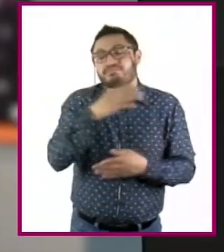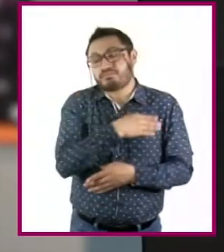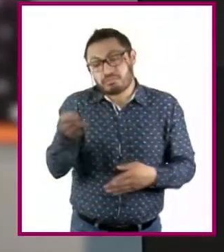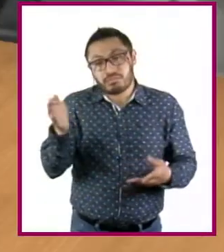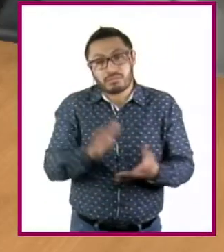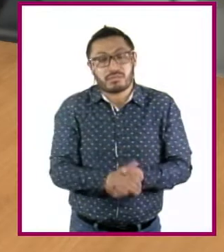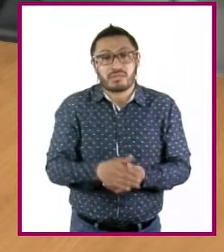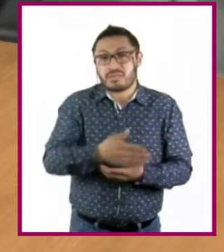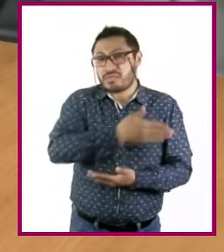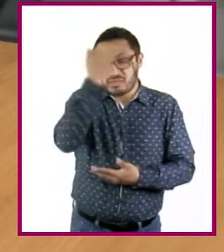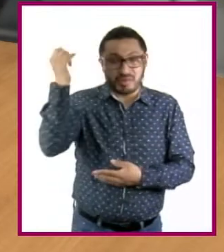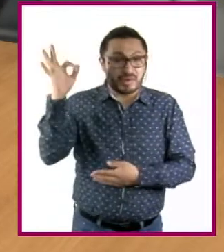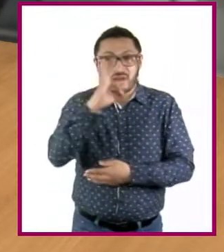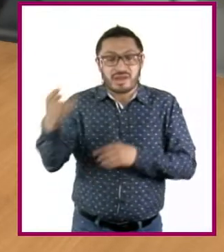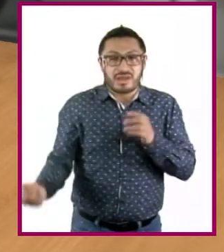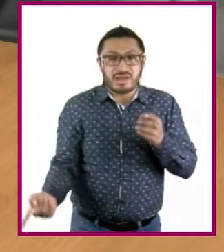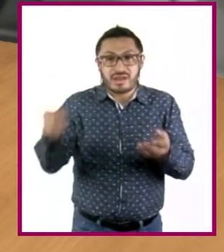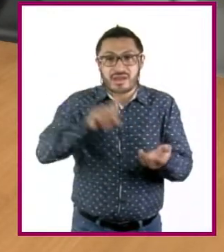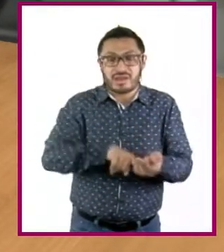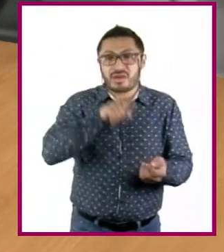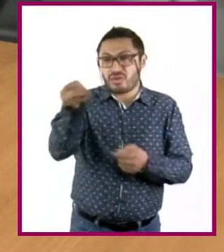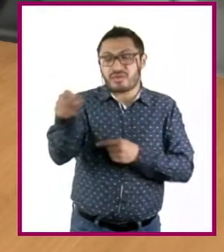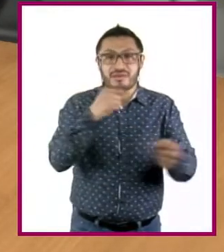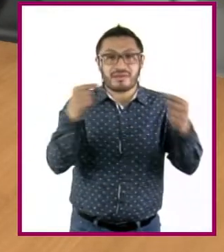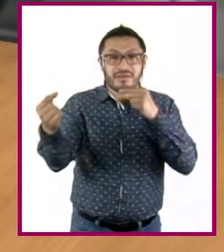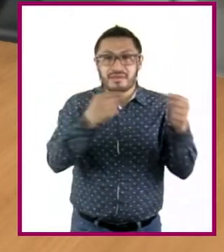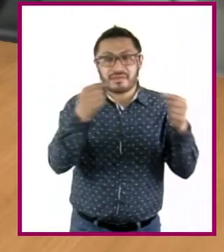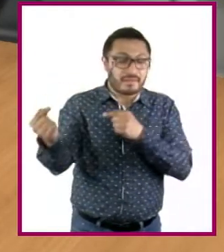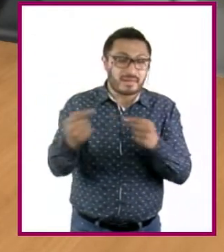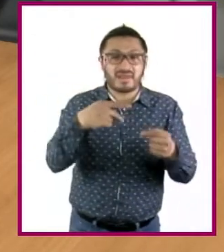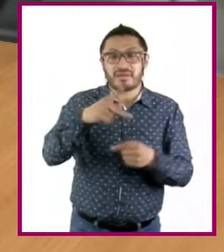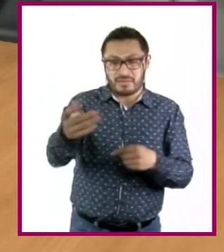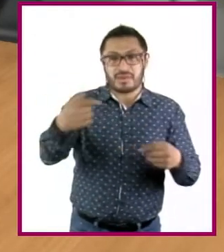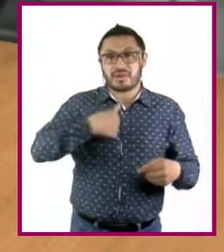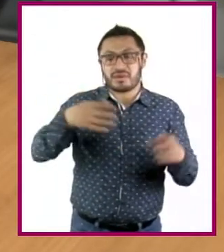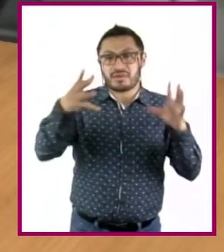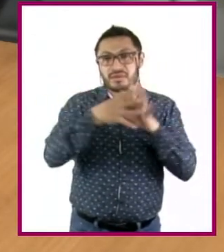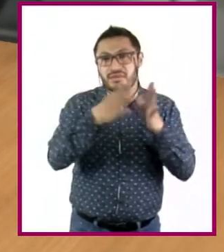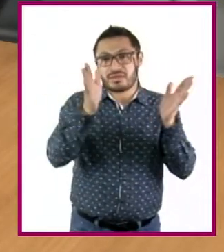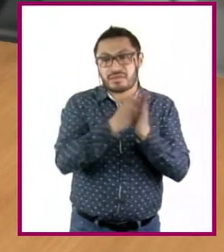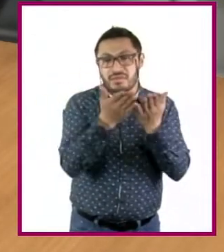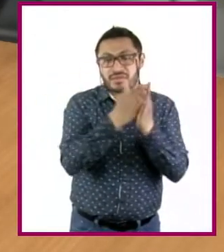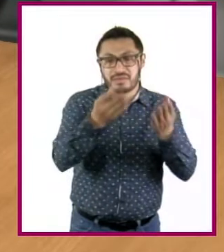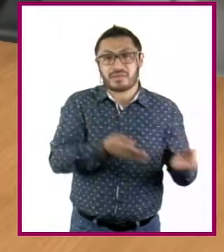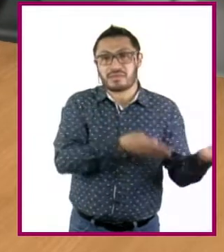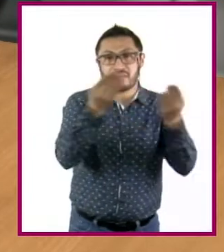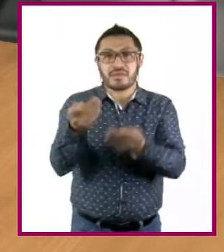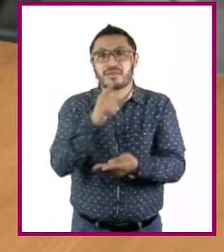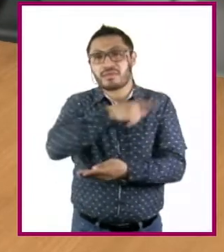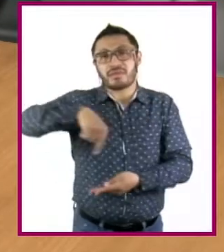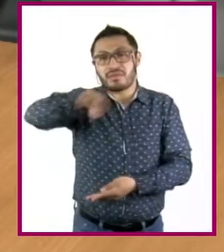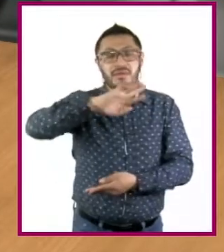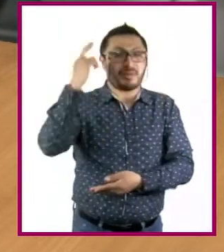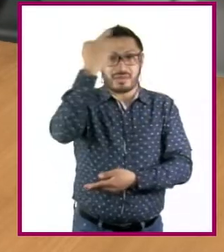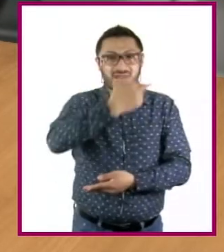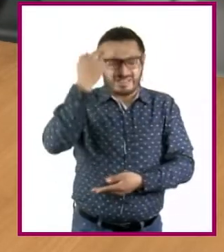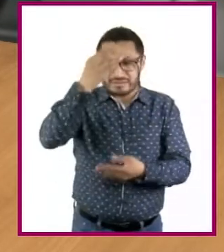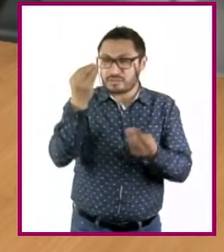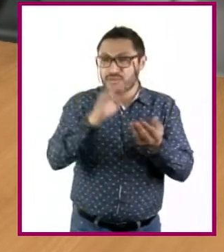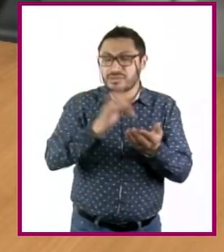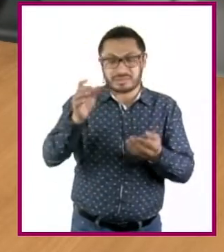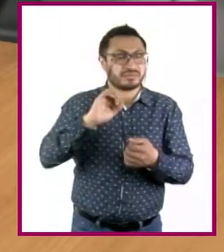no sé si tenga que ver con lo que estaban discutiendo, pero si quieren les dejo las copias para que les den una revisada. Sí, muchas gracias. De algo